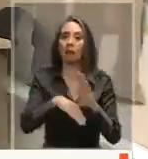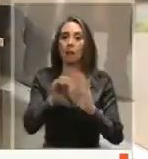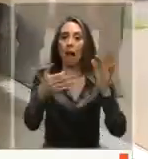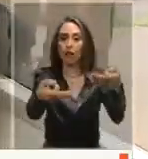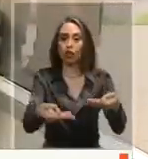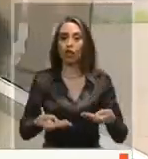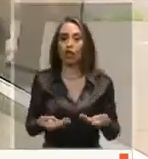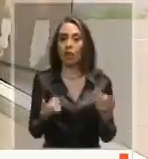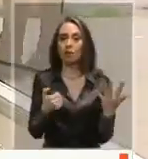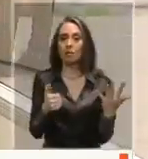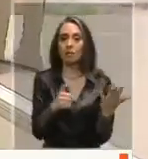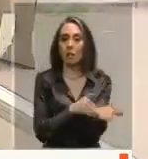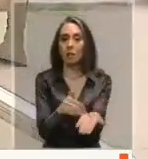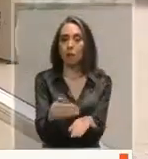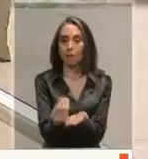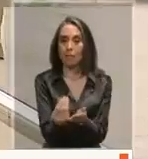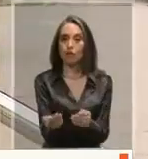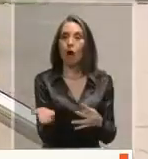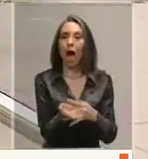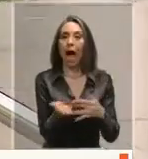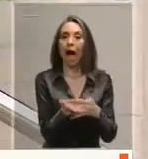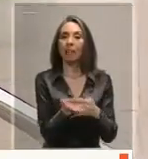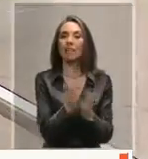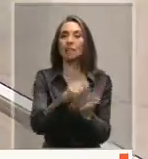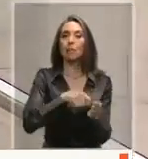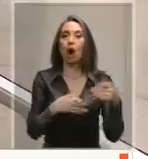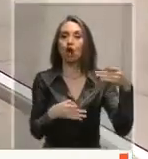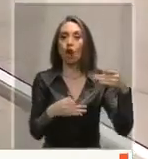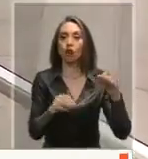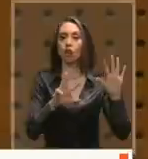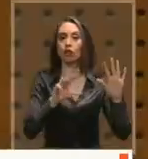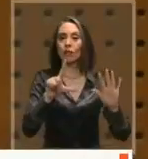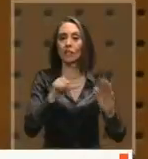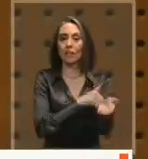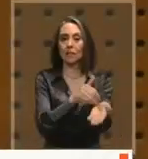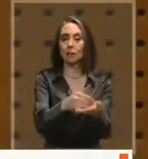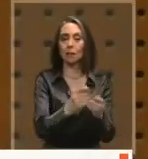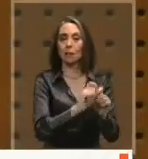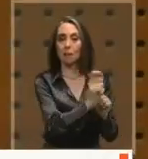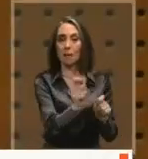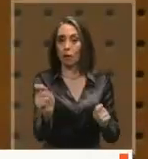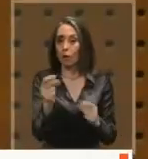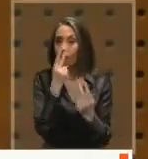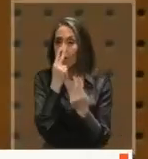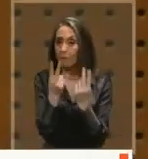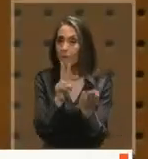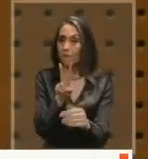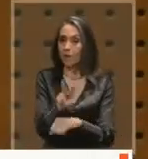60 millones de pesos y anticipos de contrato por 97 millones. Estamos